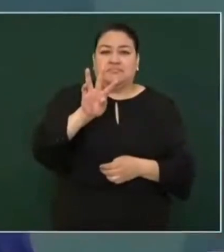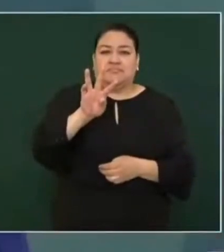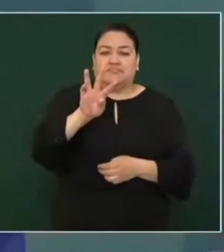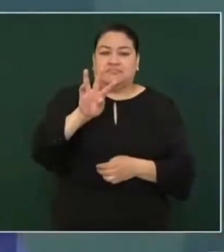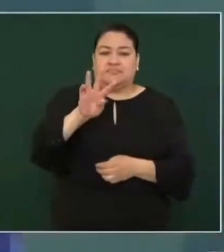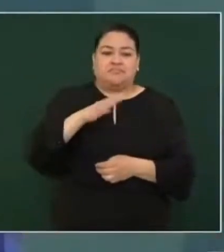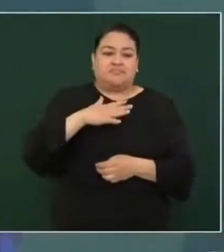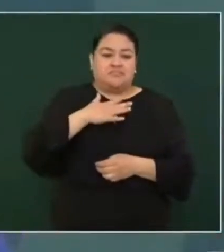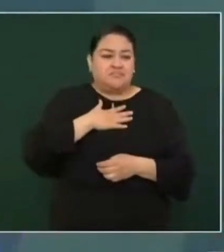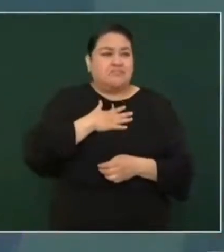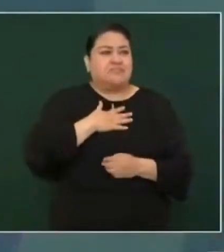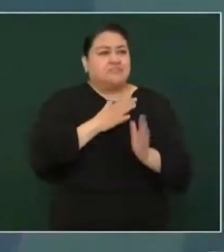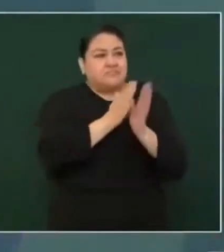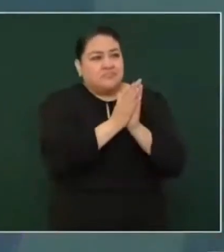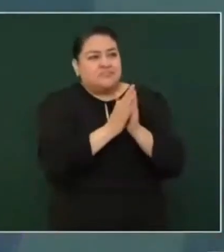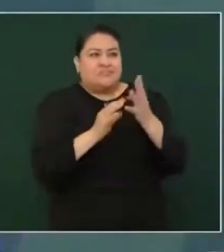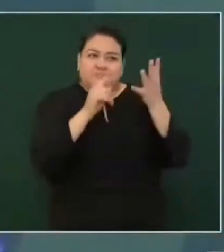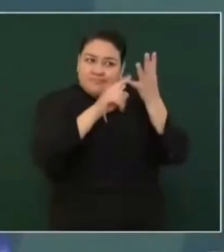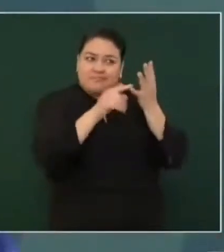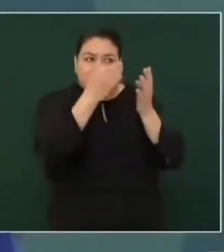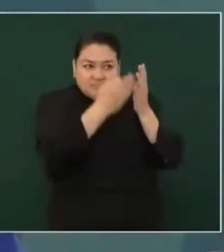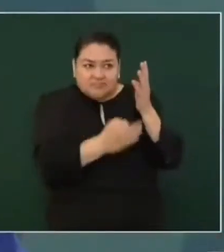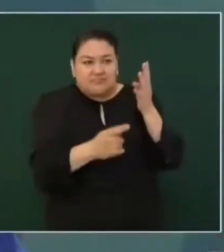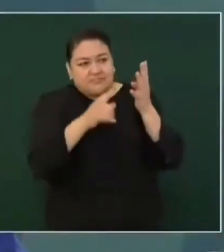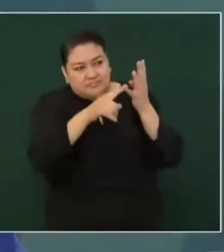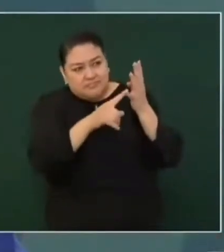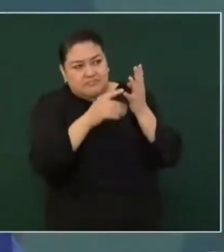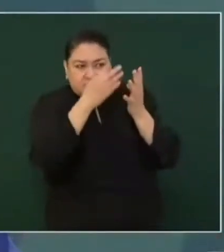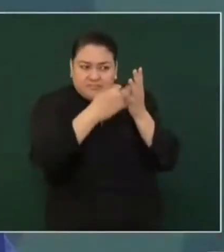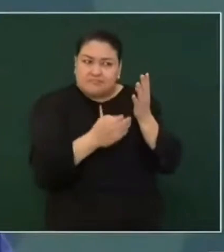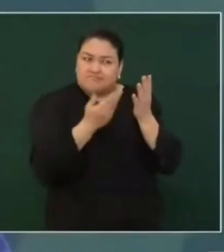Y nosotros insistimos en la 4ª.